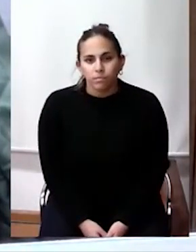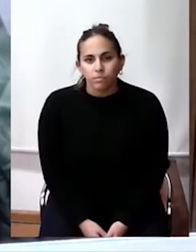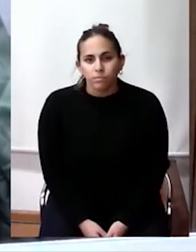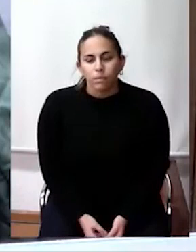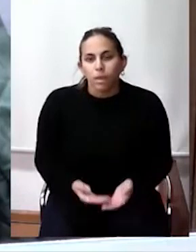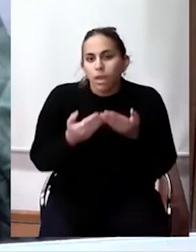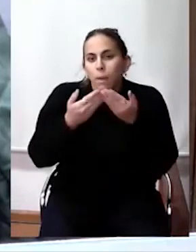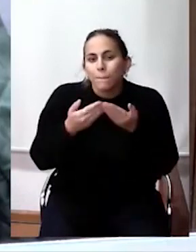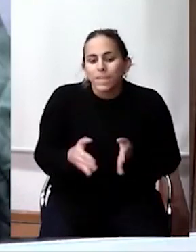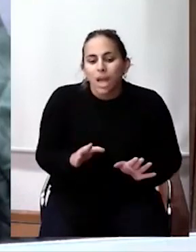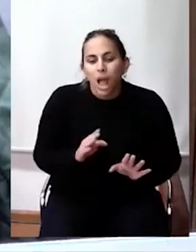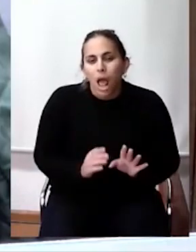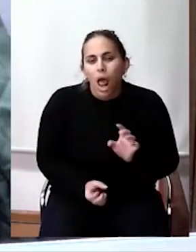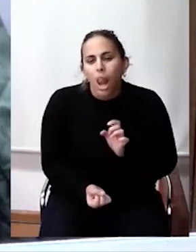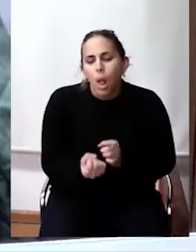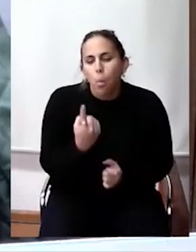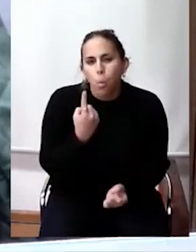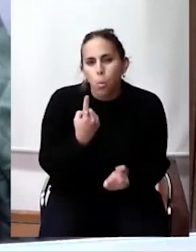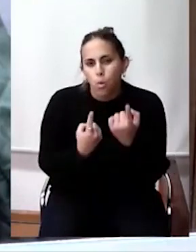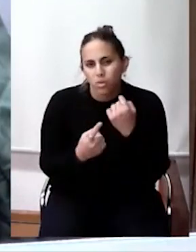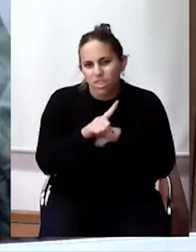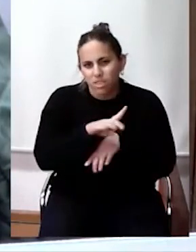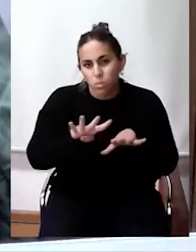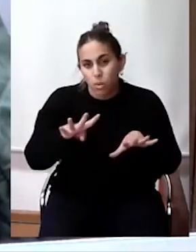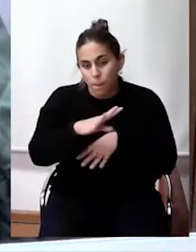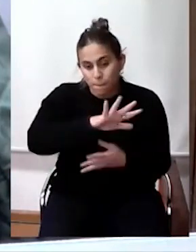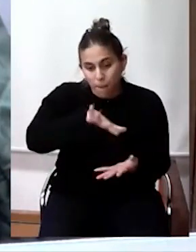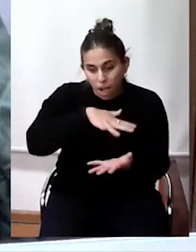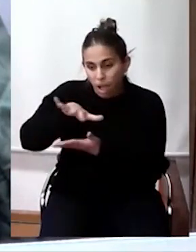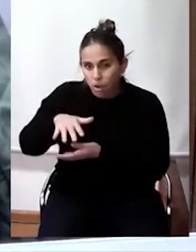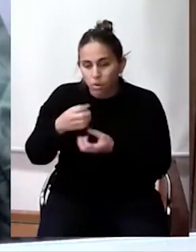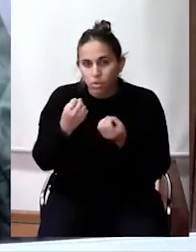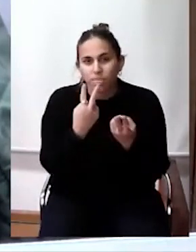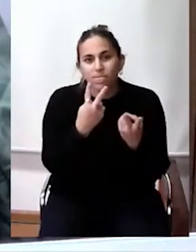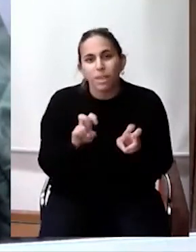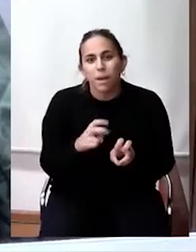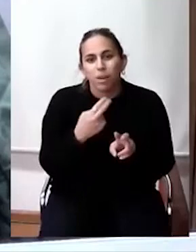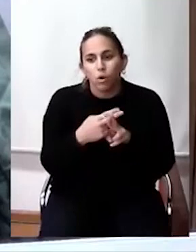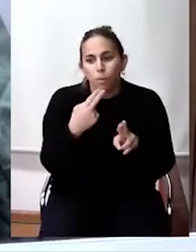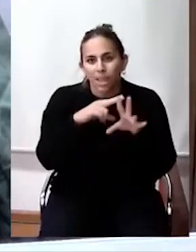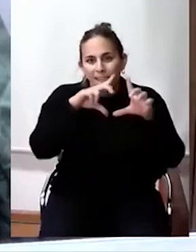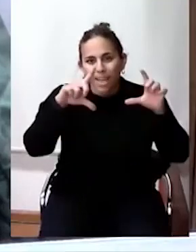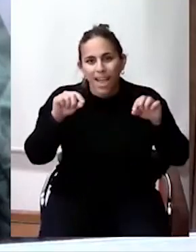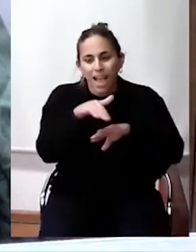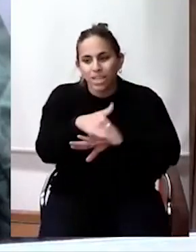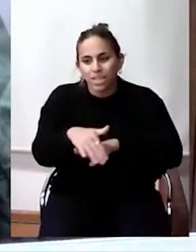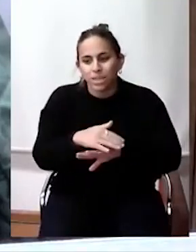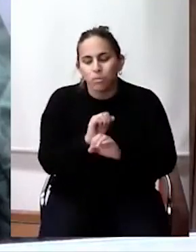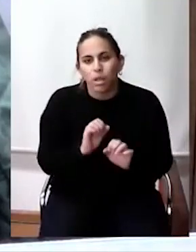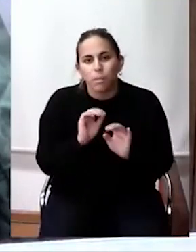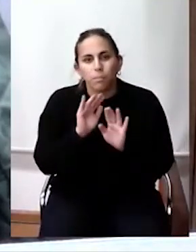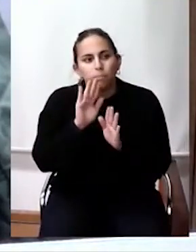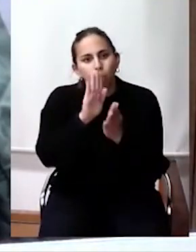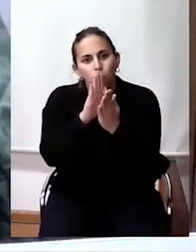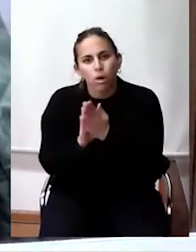así sea Por alguno de los 19 barrios con el tema del nomenclator Y colocar los